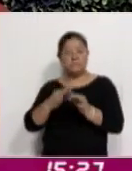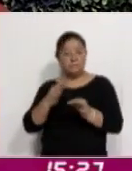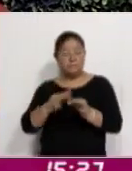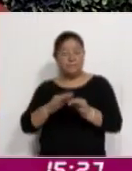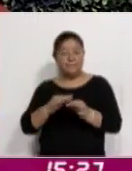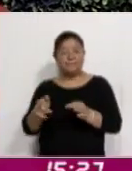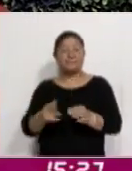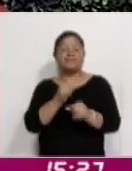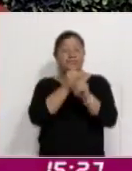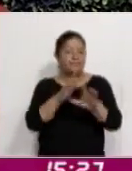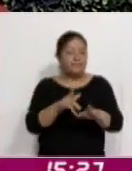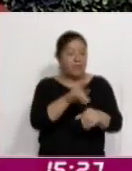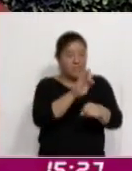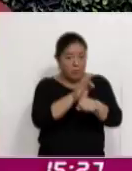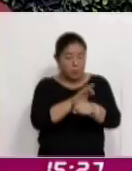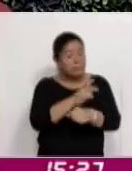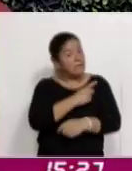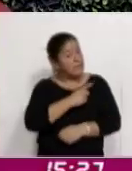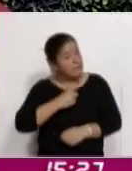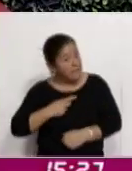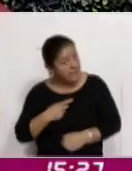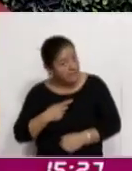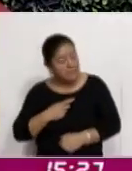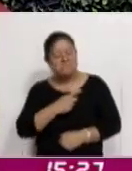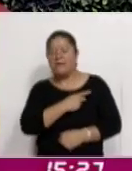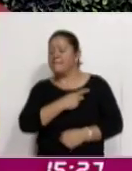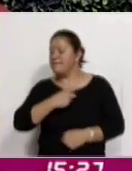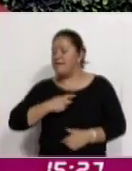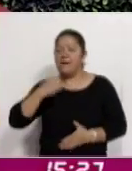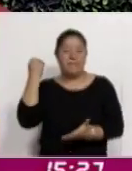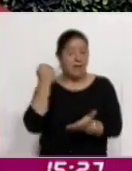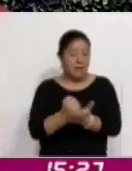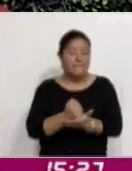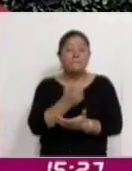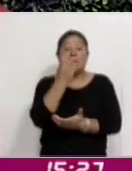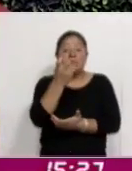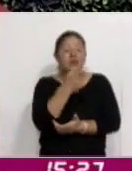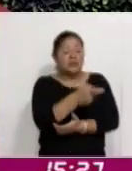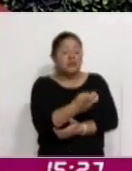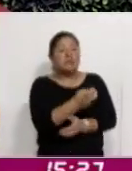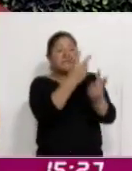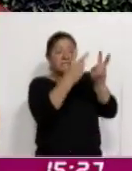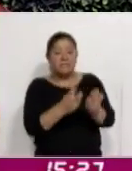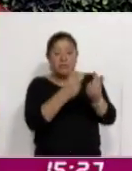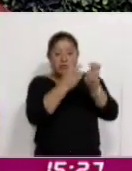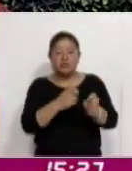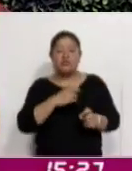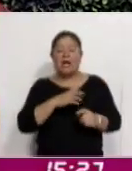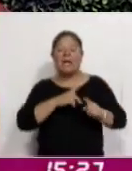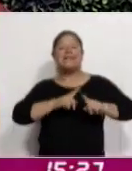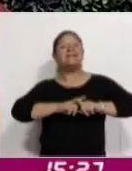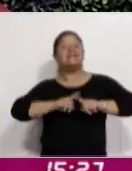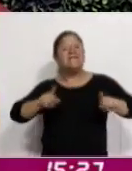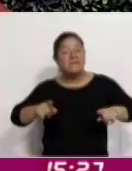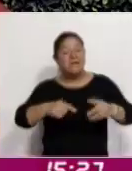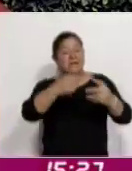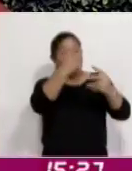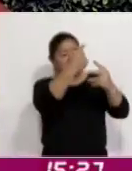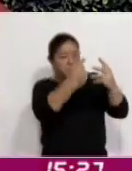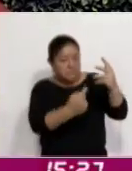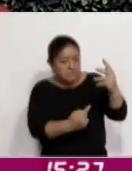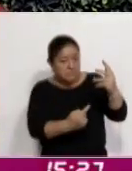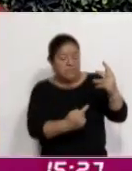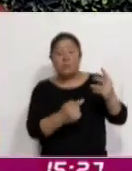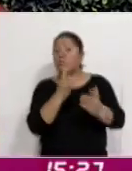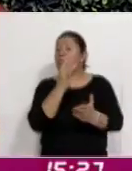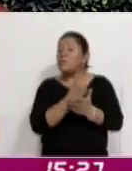la información. Qué es bien. Por eso que... En esta plataforma se manejan diferentes roles para que solamente